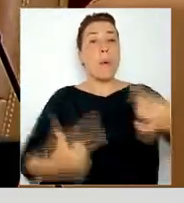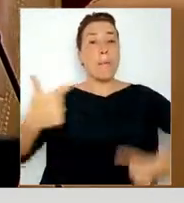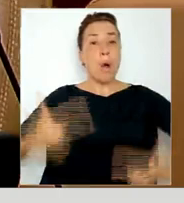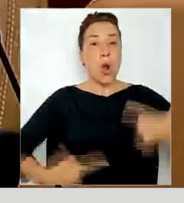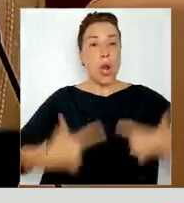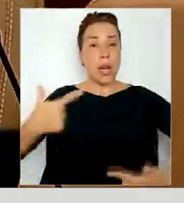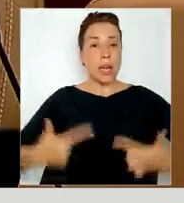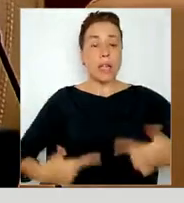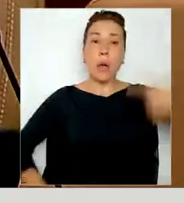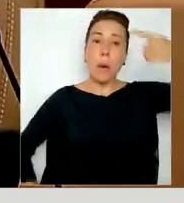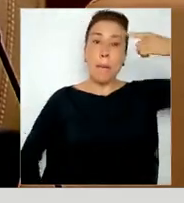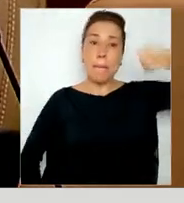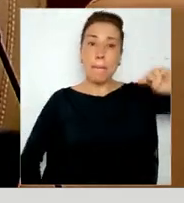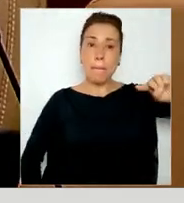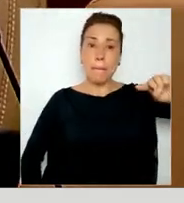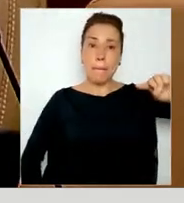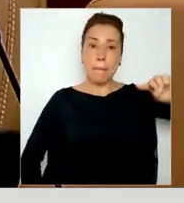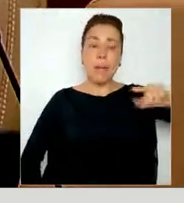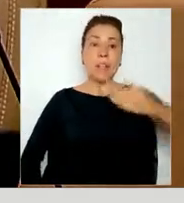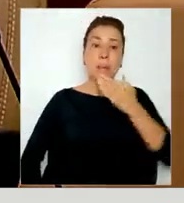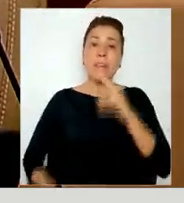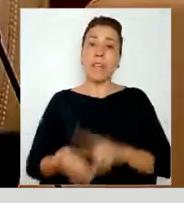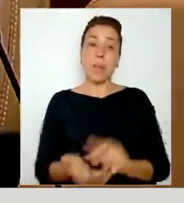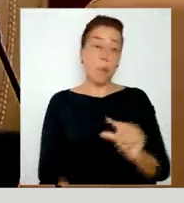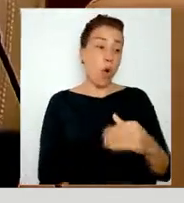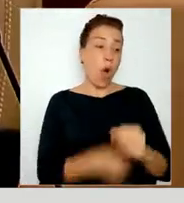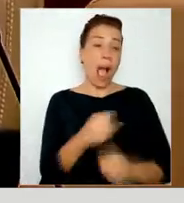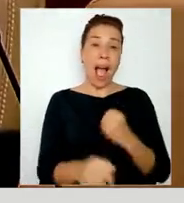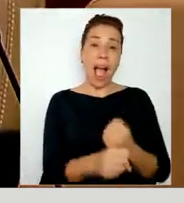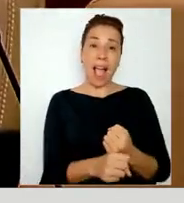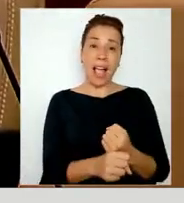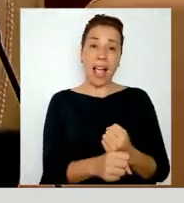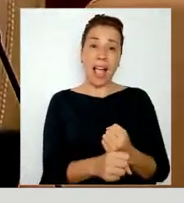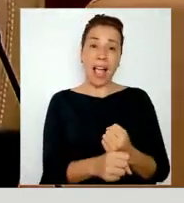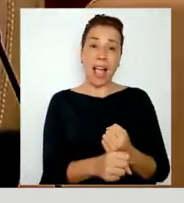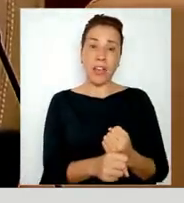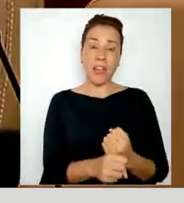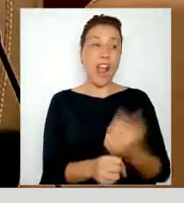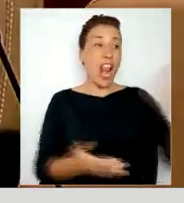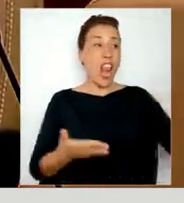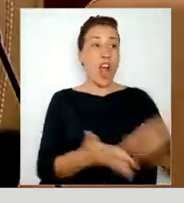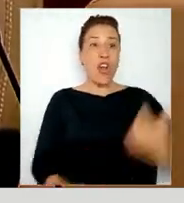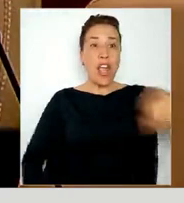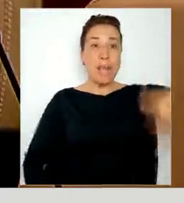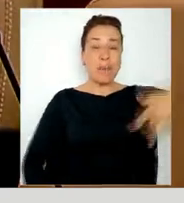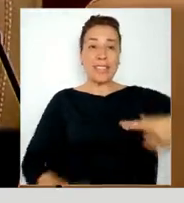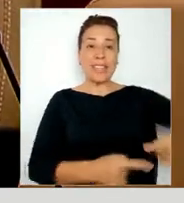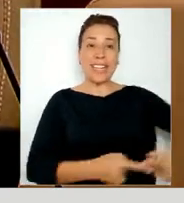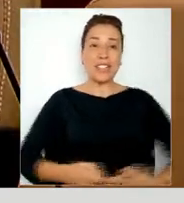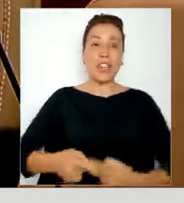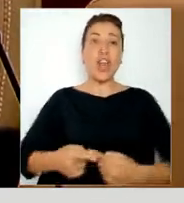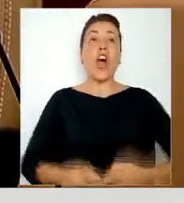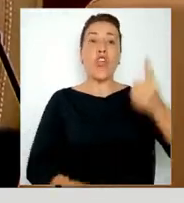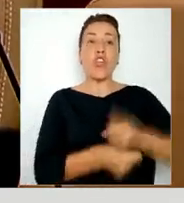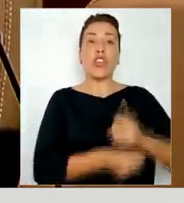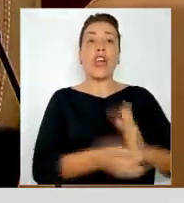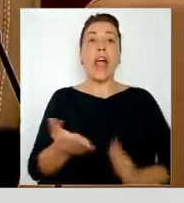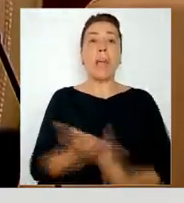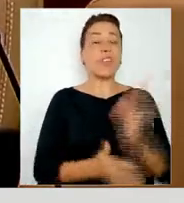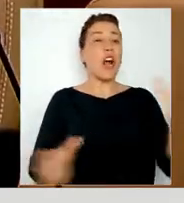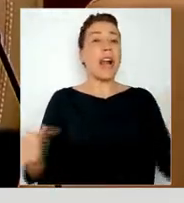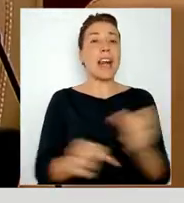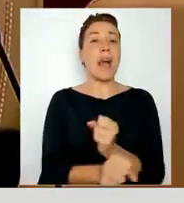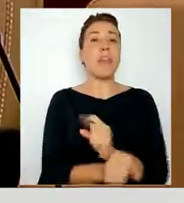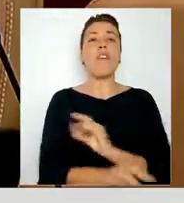también Es verdad que a los pocos años de esa enorme conquista Social La dictadura inició un proceso rápido de desnacionalización